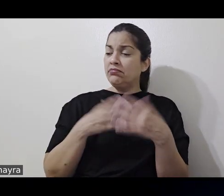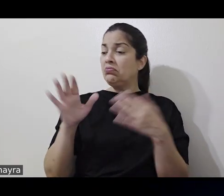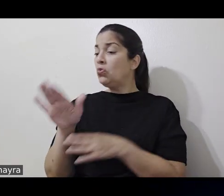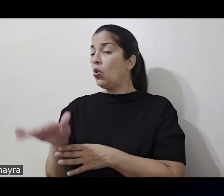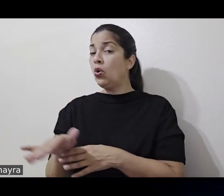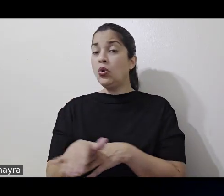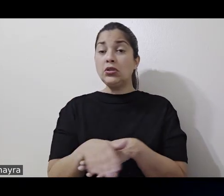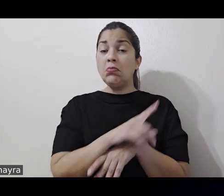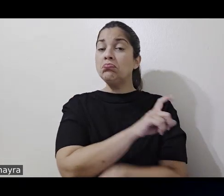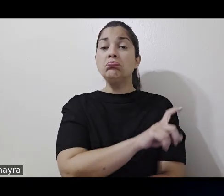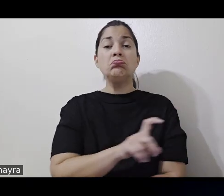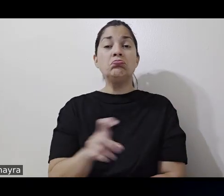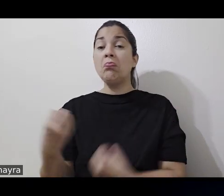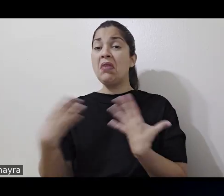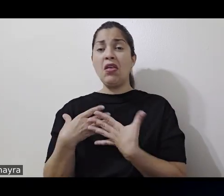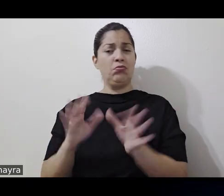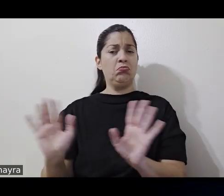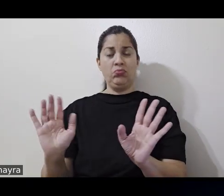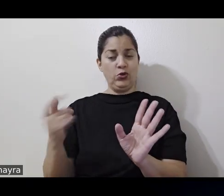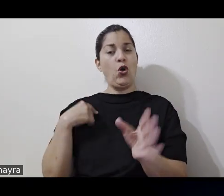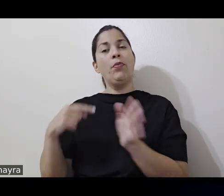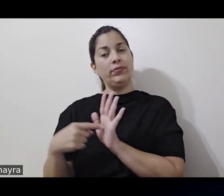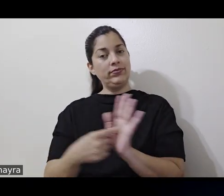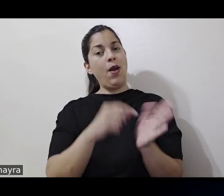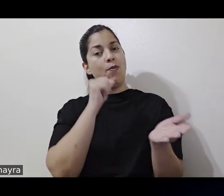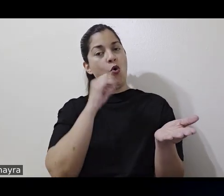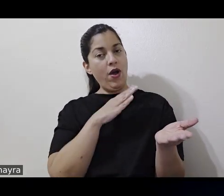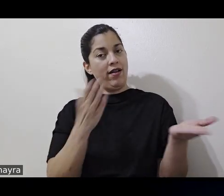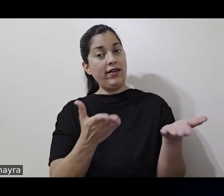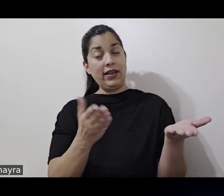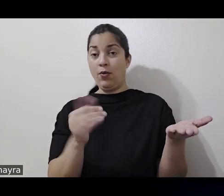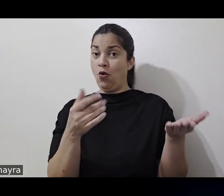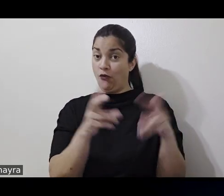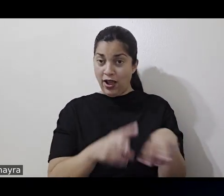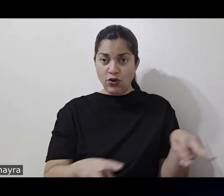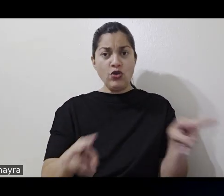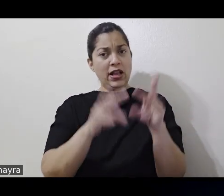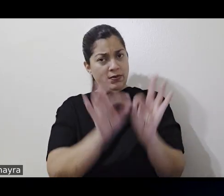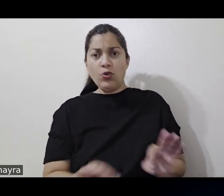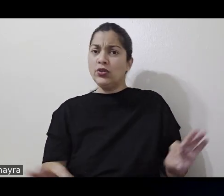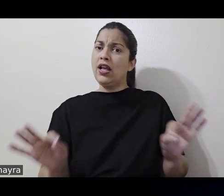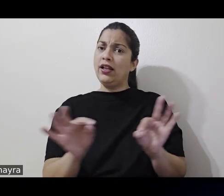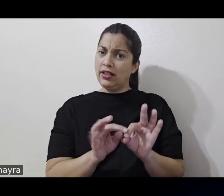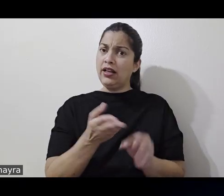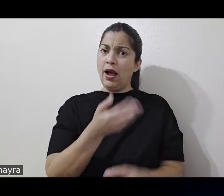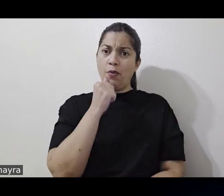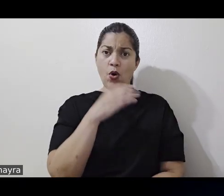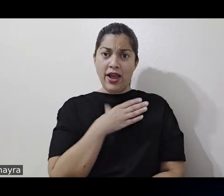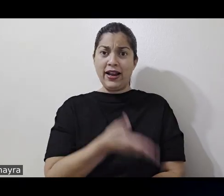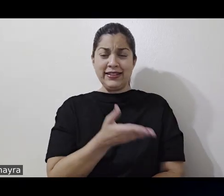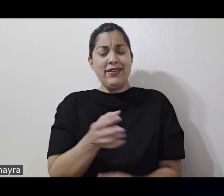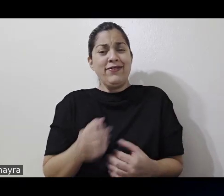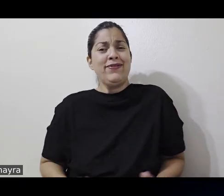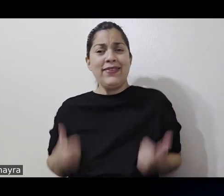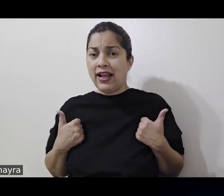miedo. Así que yo presento a la mujer aquí como una mujer valiosa, una mujer importante y que la mujer es